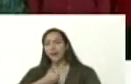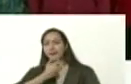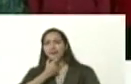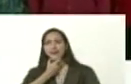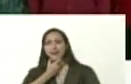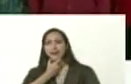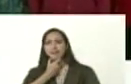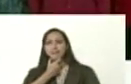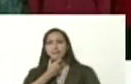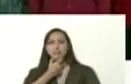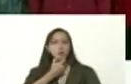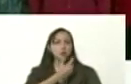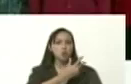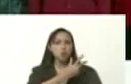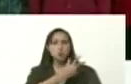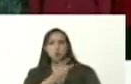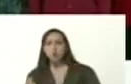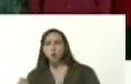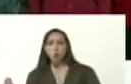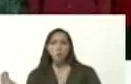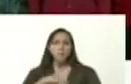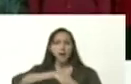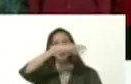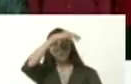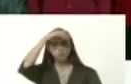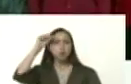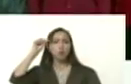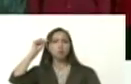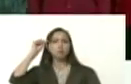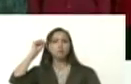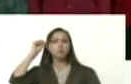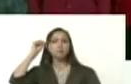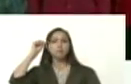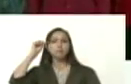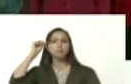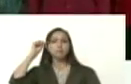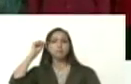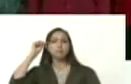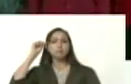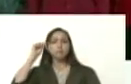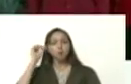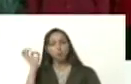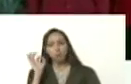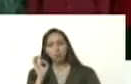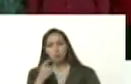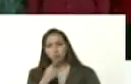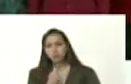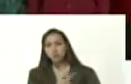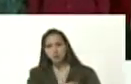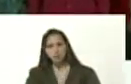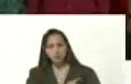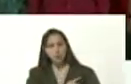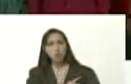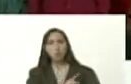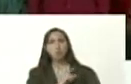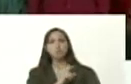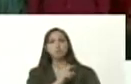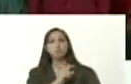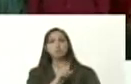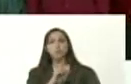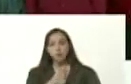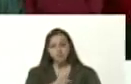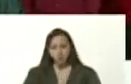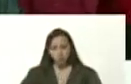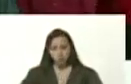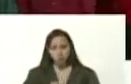le querramos decir en español, no más Trump. Lo hagamos desde el corazón.